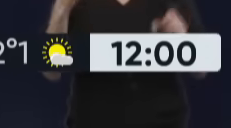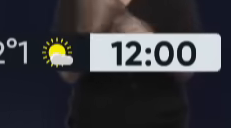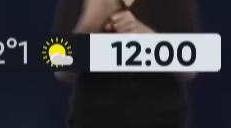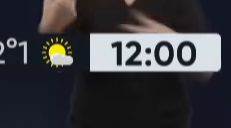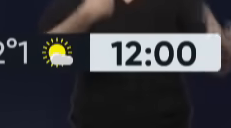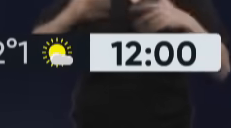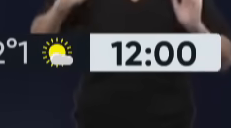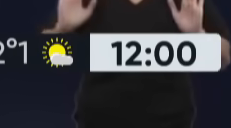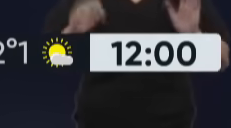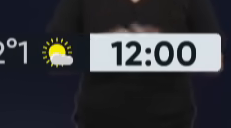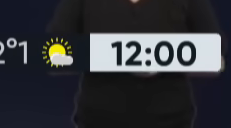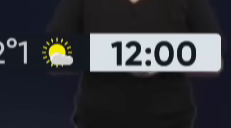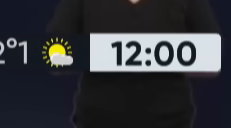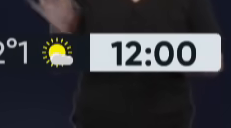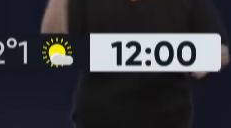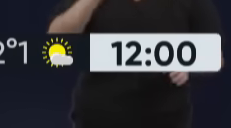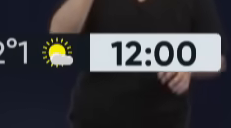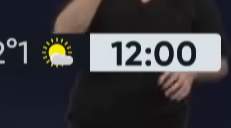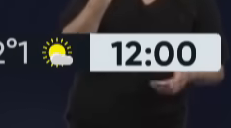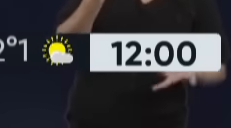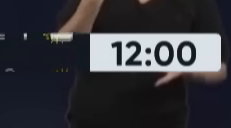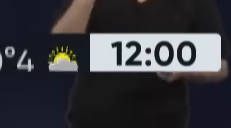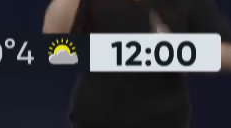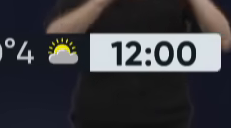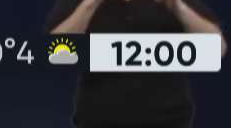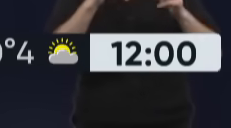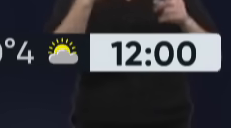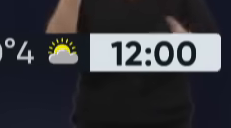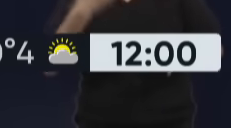sino cuando el ñoñismo republicano cuestiona